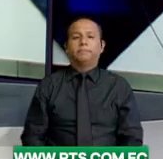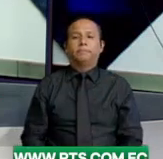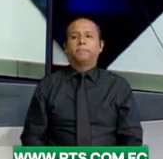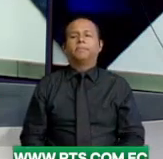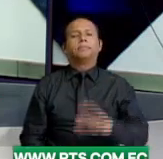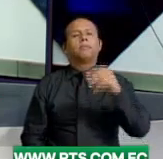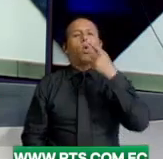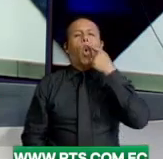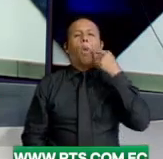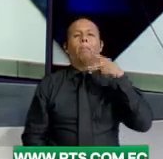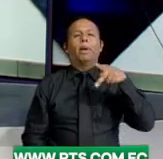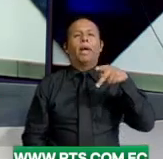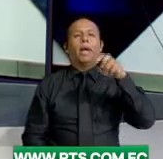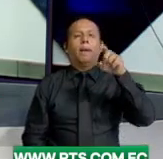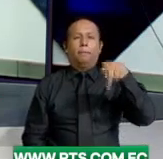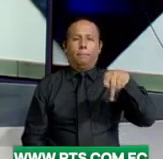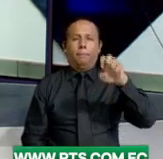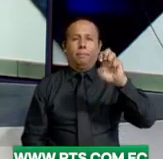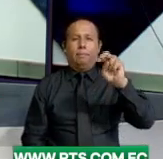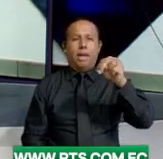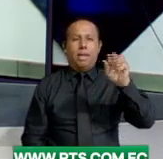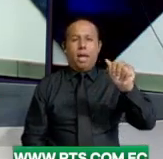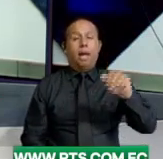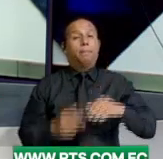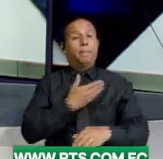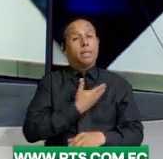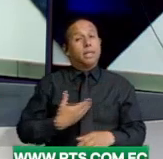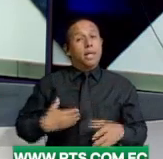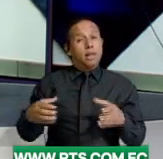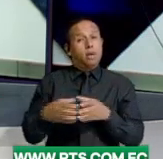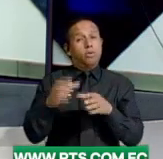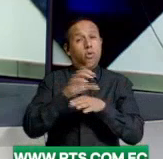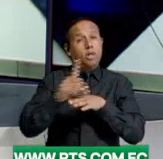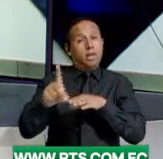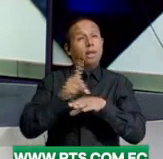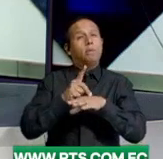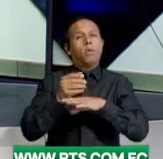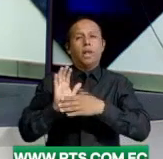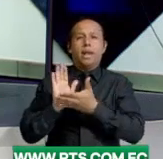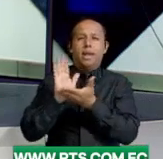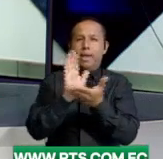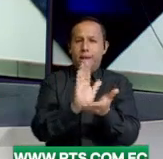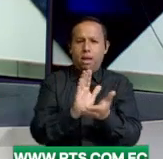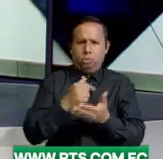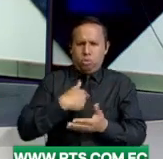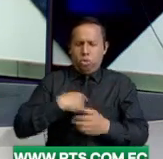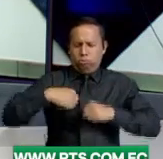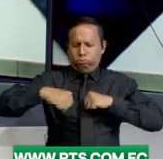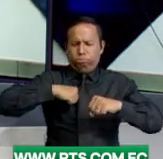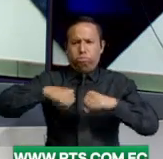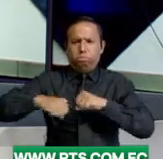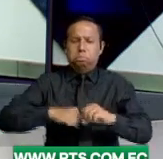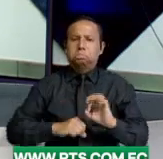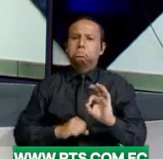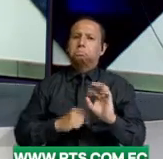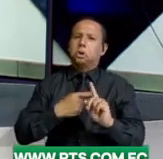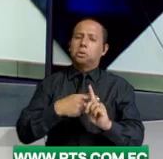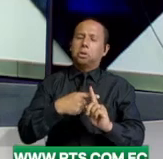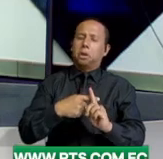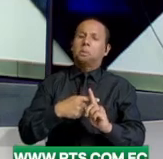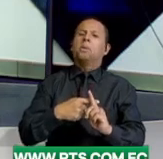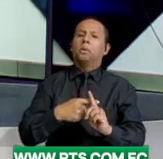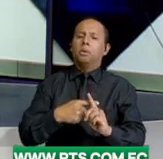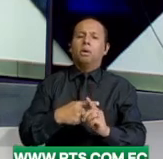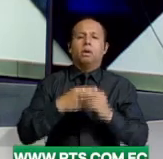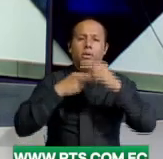Para Eduardo Peña, presidente del Consejo Directivo del IES, los resultados de sus meses de gestión son positivos. Entre las